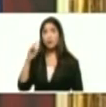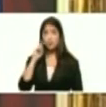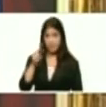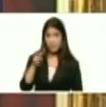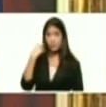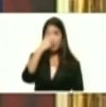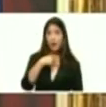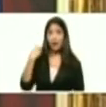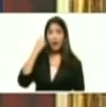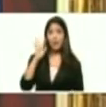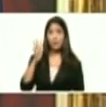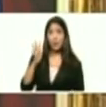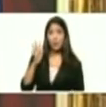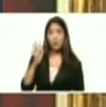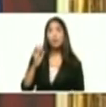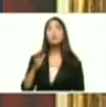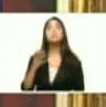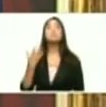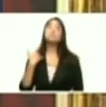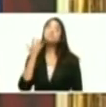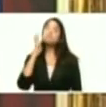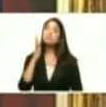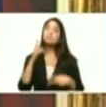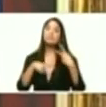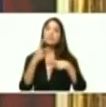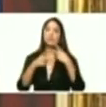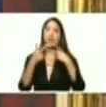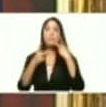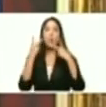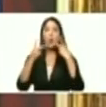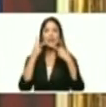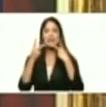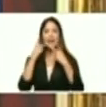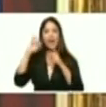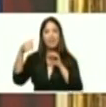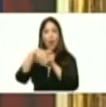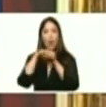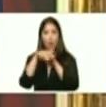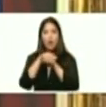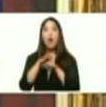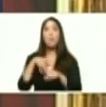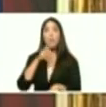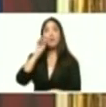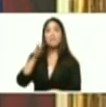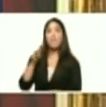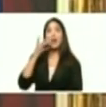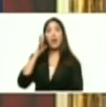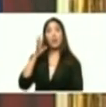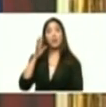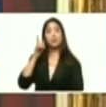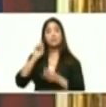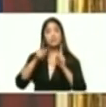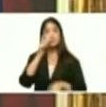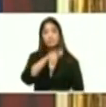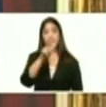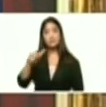visto, quizás, en el programa, la política, en el diván, de Jorge Rodríguez, podrán ver la cara de locura, de algunos de ellos,